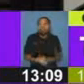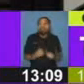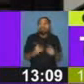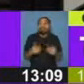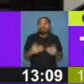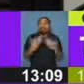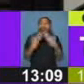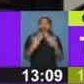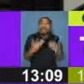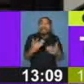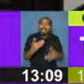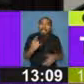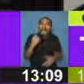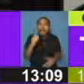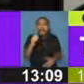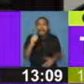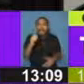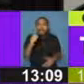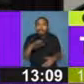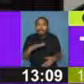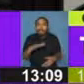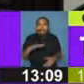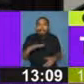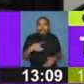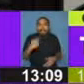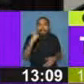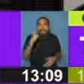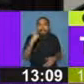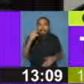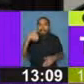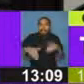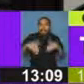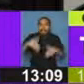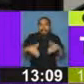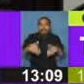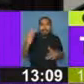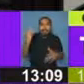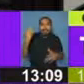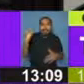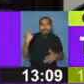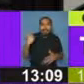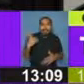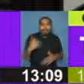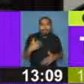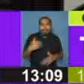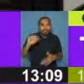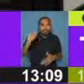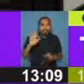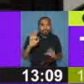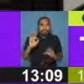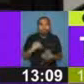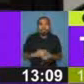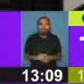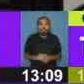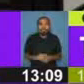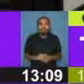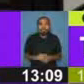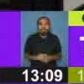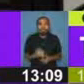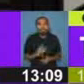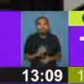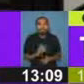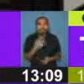Señor intendente al Señor intendente electo que no sé por dónde anda también